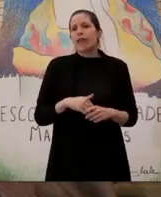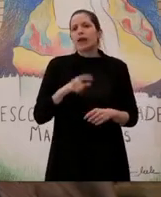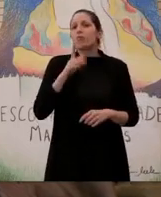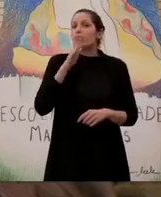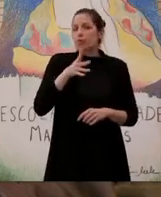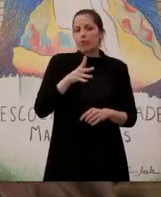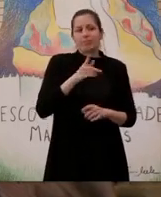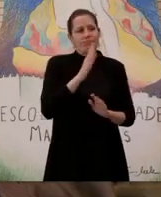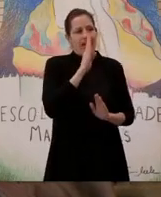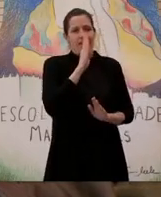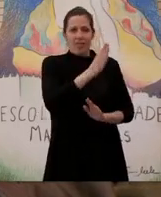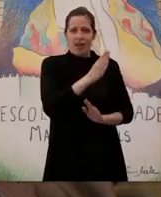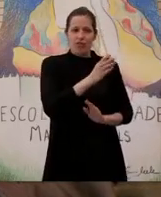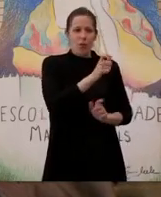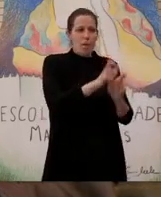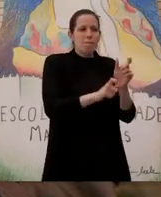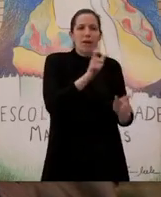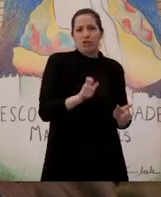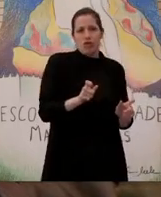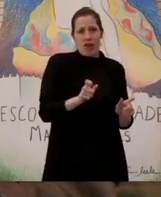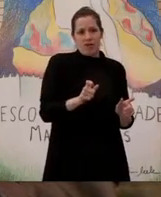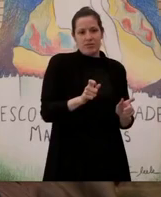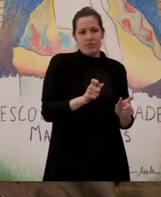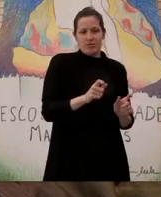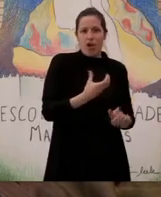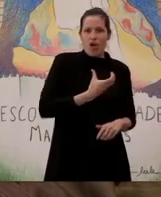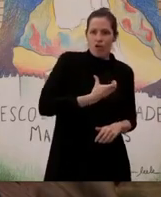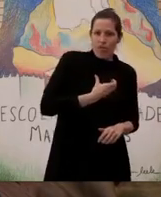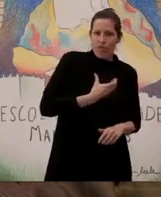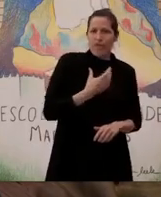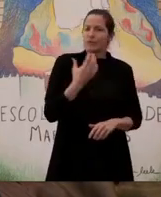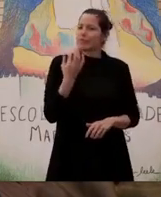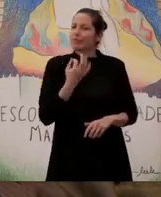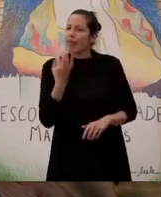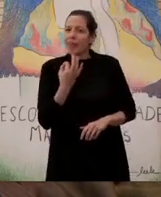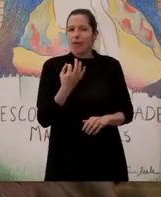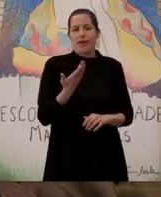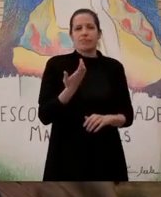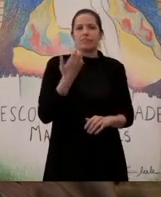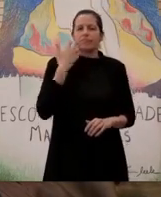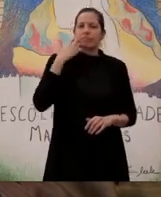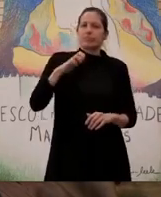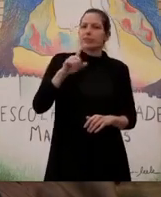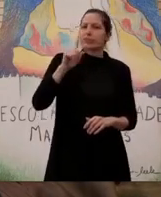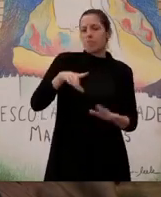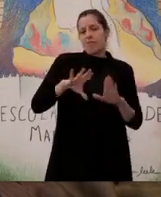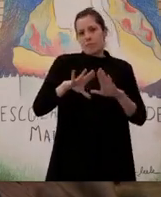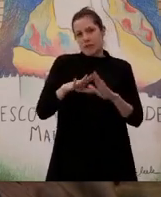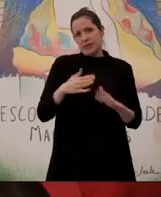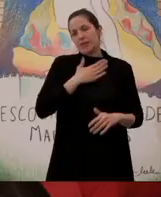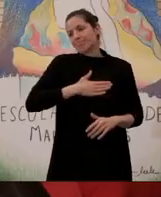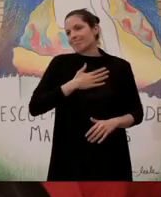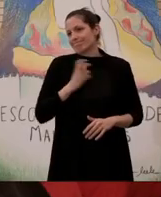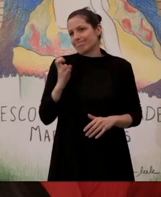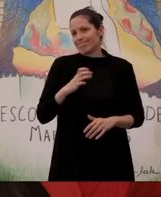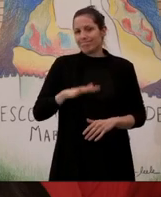personas que somos osconcellos tenemos que seguir siendo feministas evangarda en nada un placer estar aquí